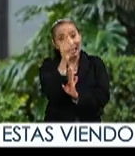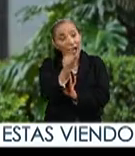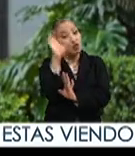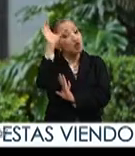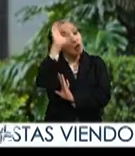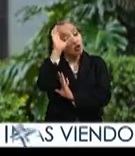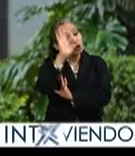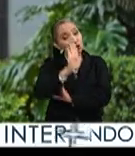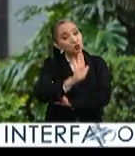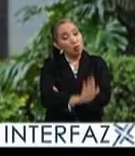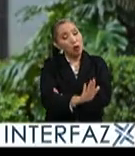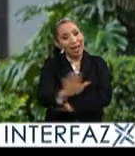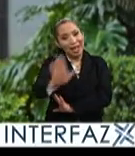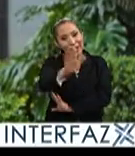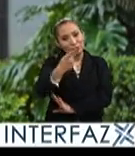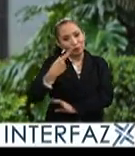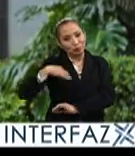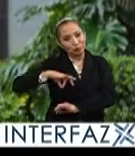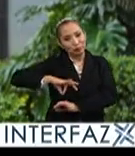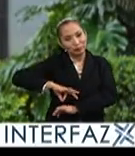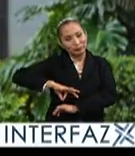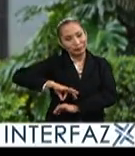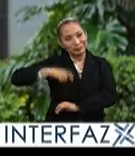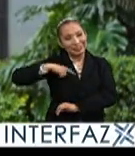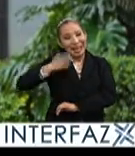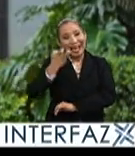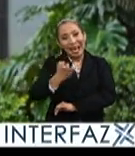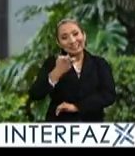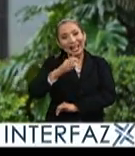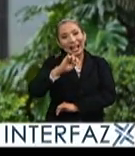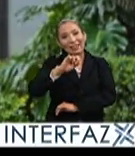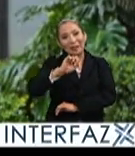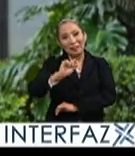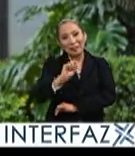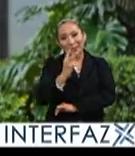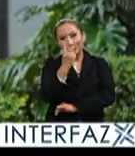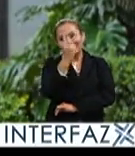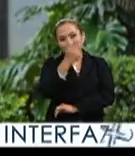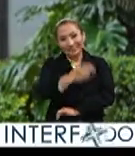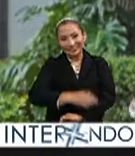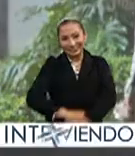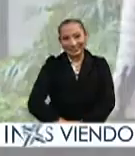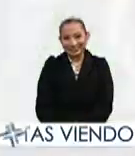la cultura está en su bolsillo. Esto es Canal 22.